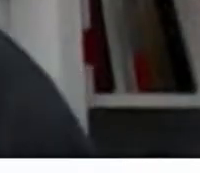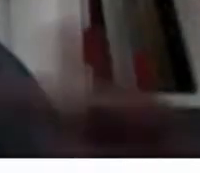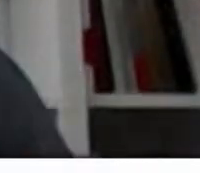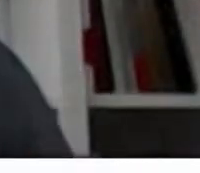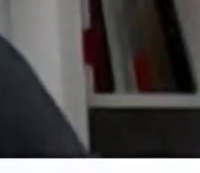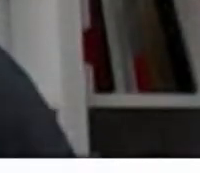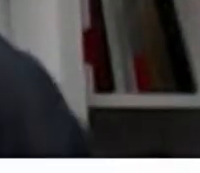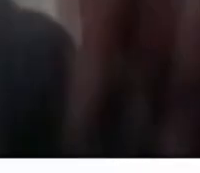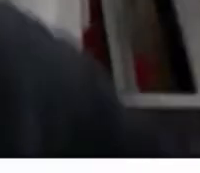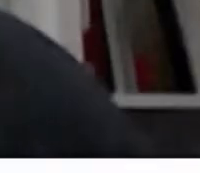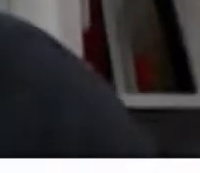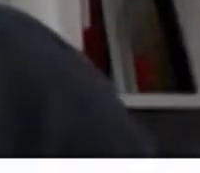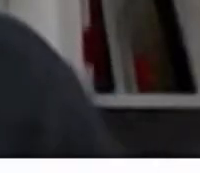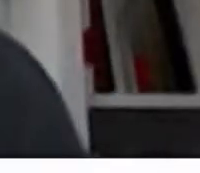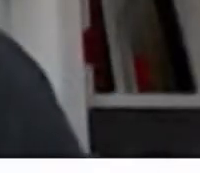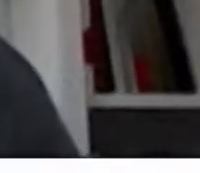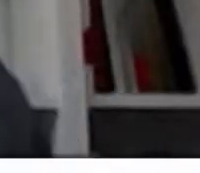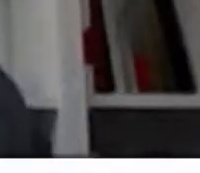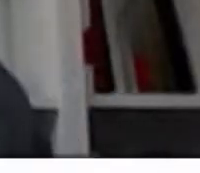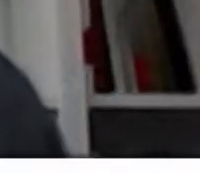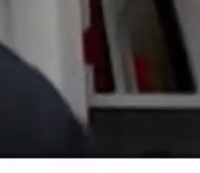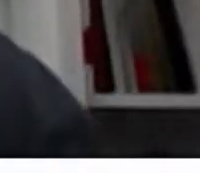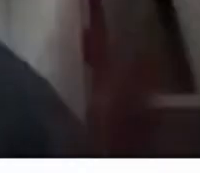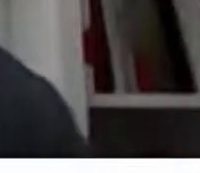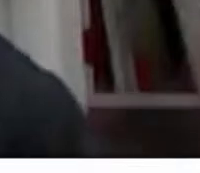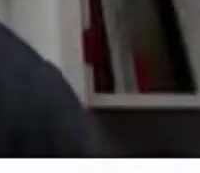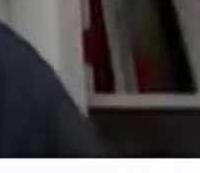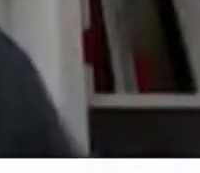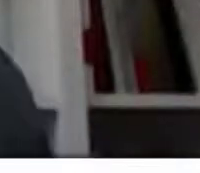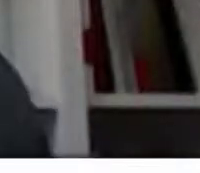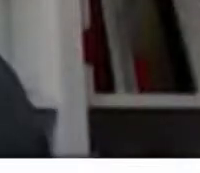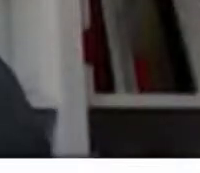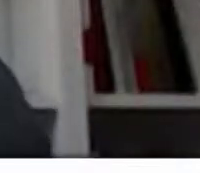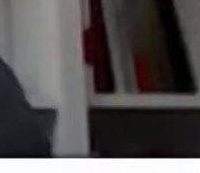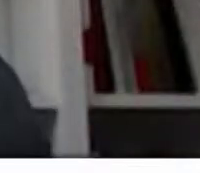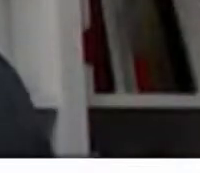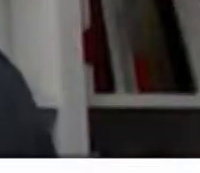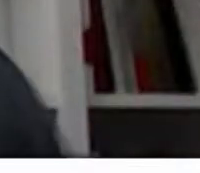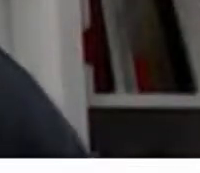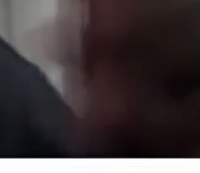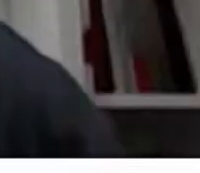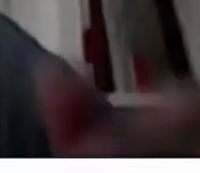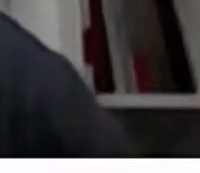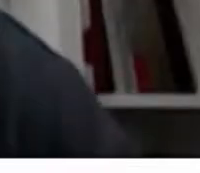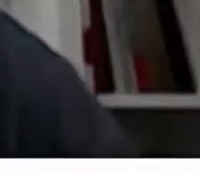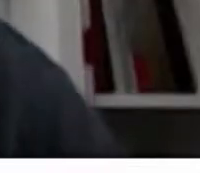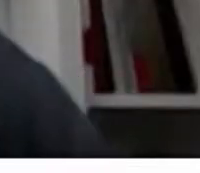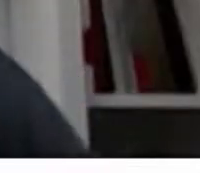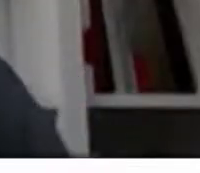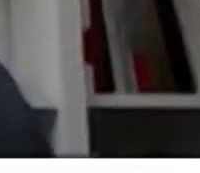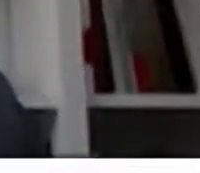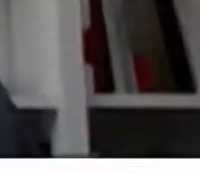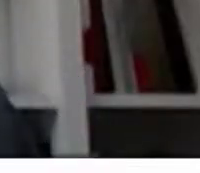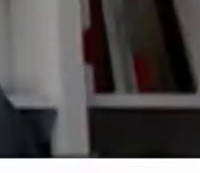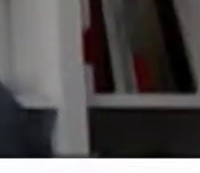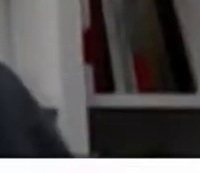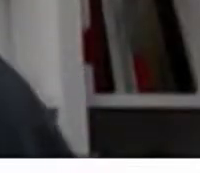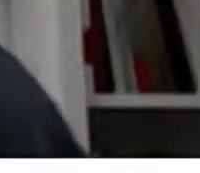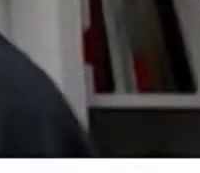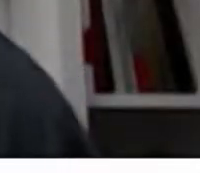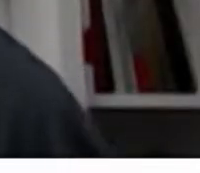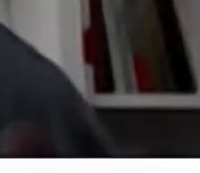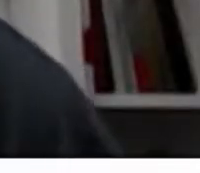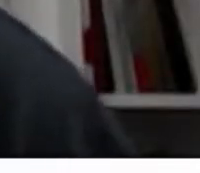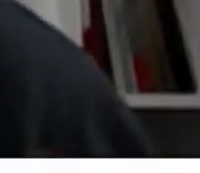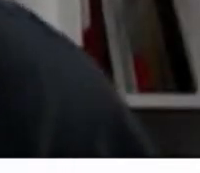modelo? ¿Qué es lo que incentivaron de un lado y del otro lado de la grieta? La especulación financiera. Porque este gobierno nacional